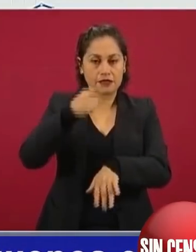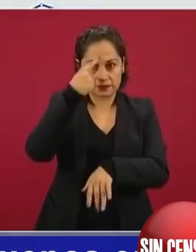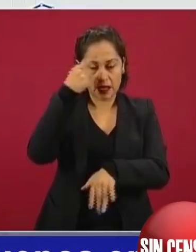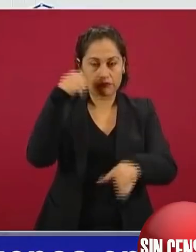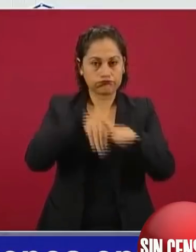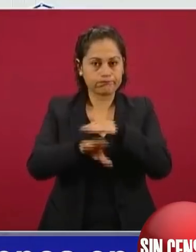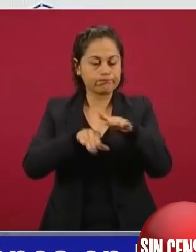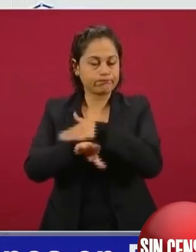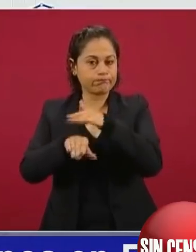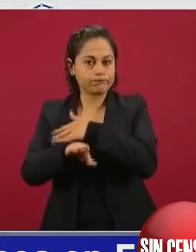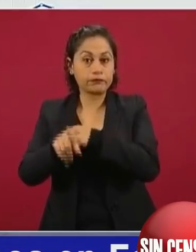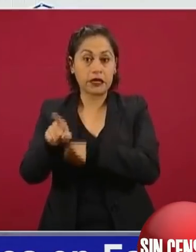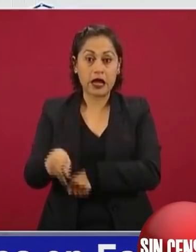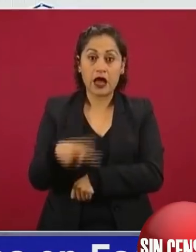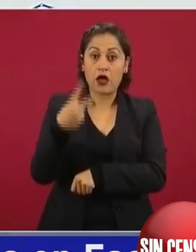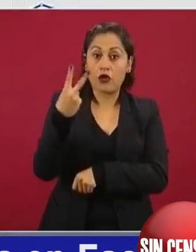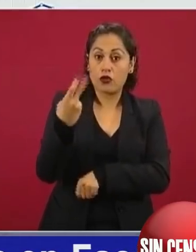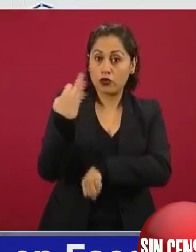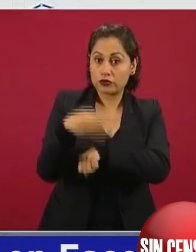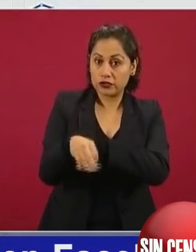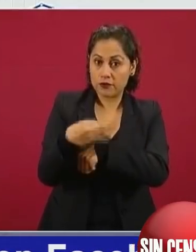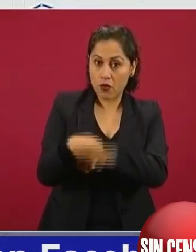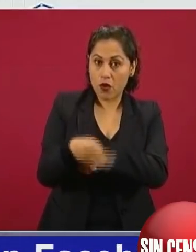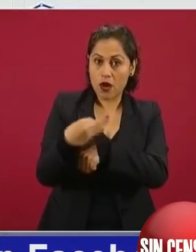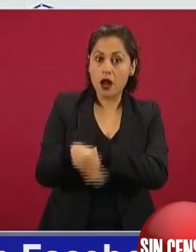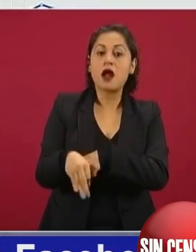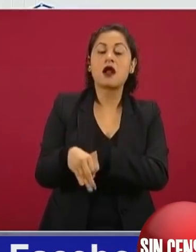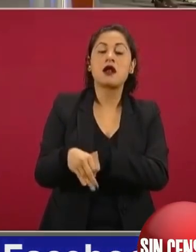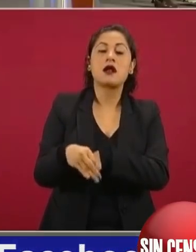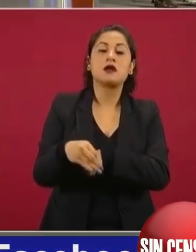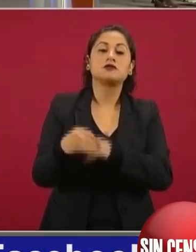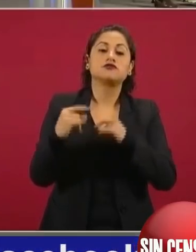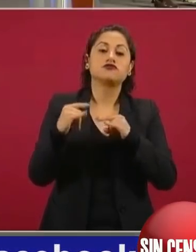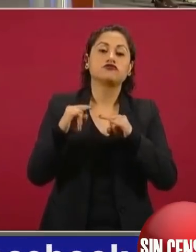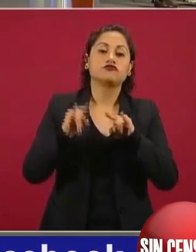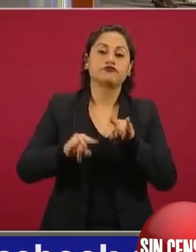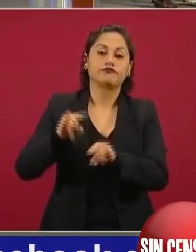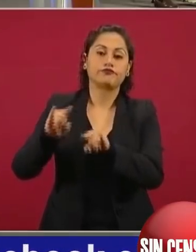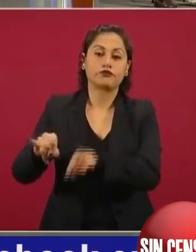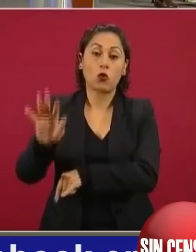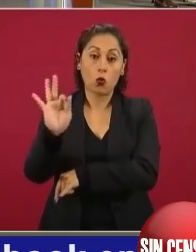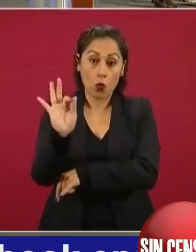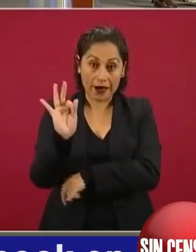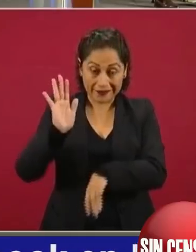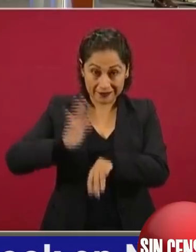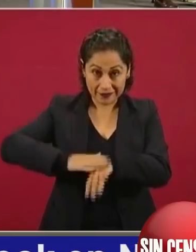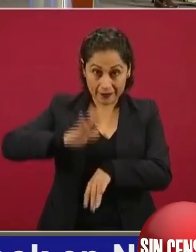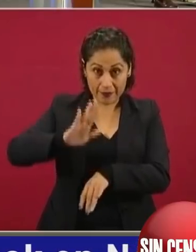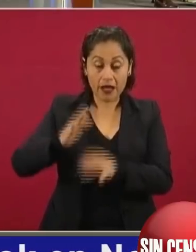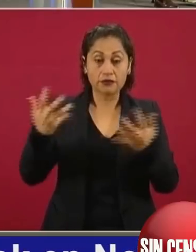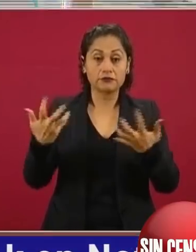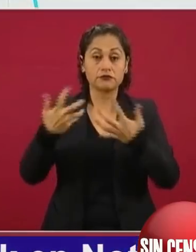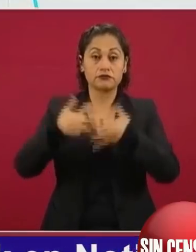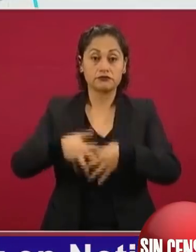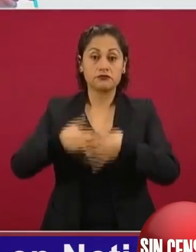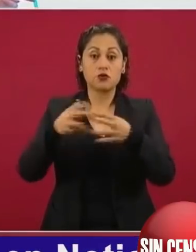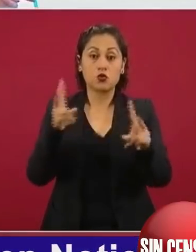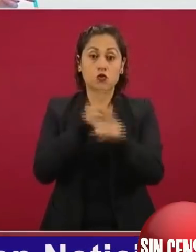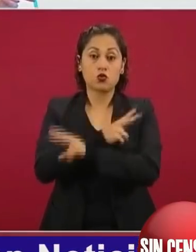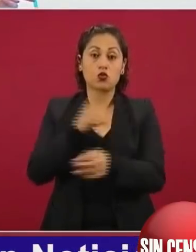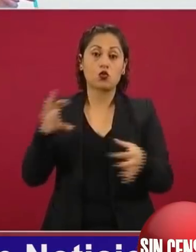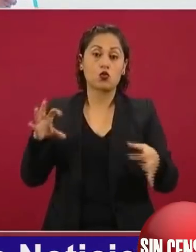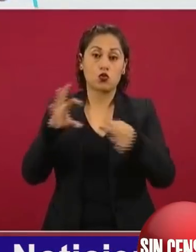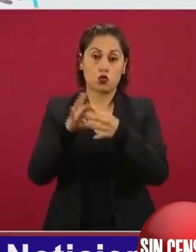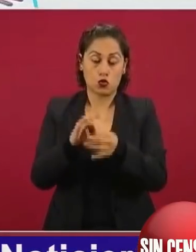2 hospitales móviles que ampliaron 40 camas con ventilador en Juárez y en Chihuahua, y ya tenemos 3 semanas